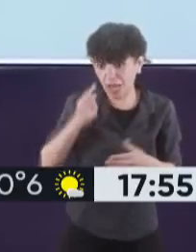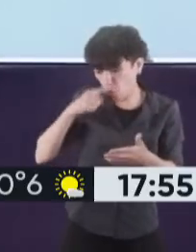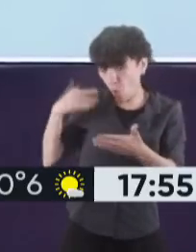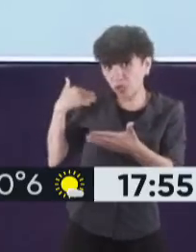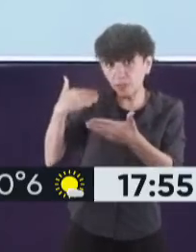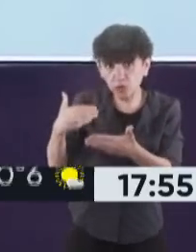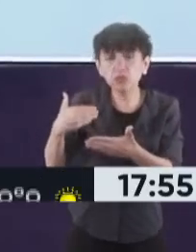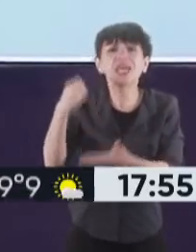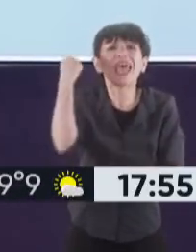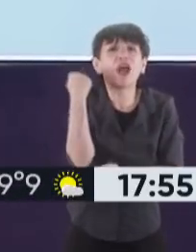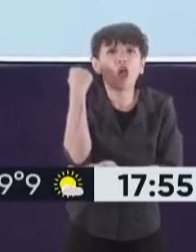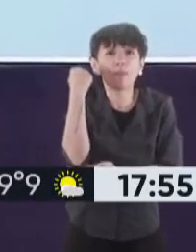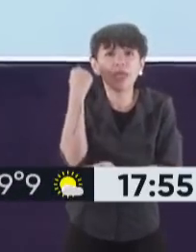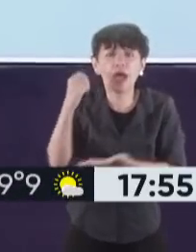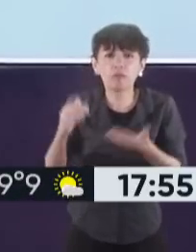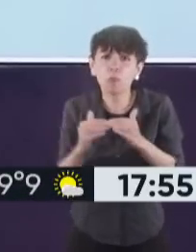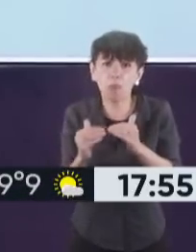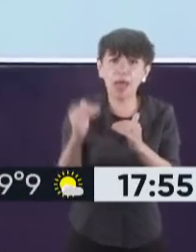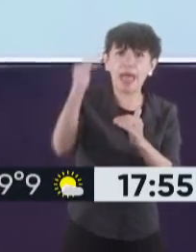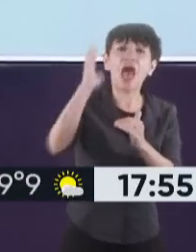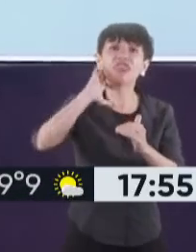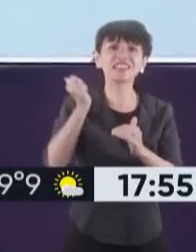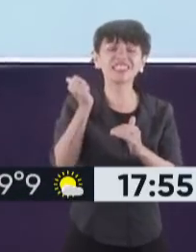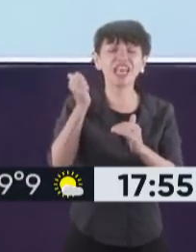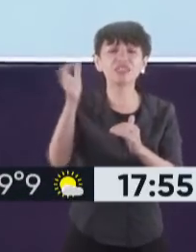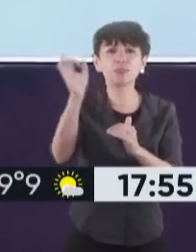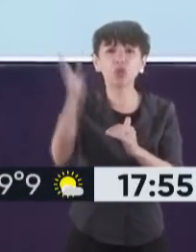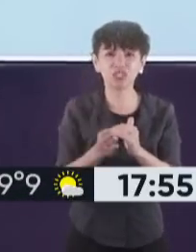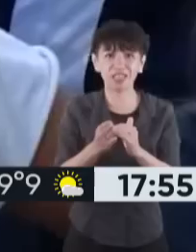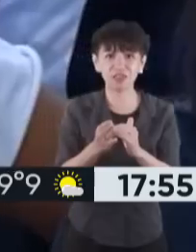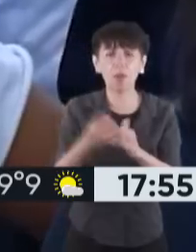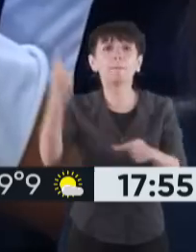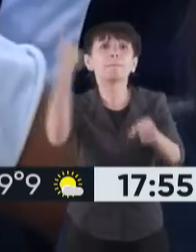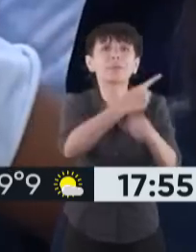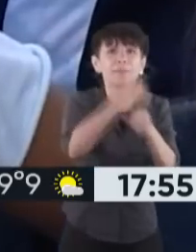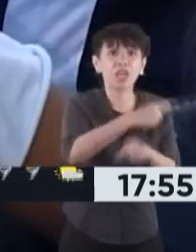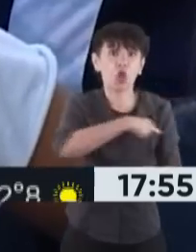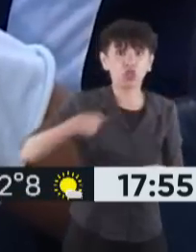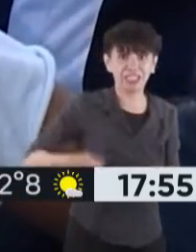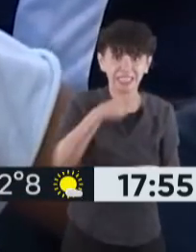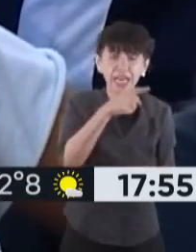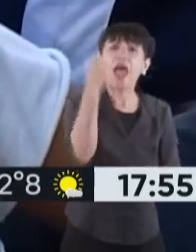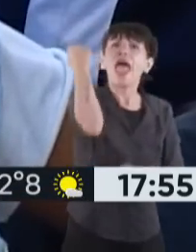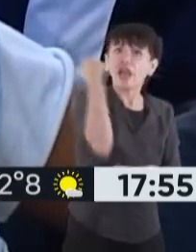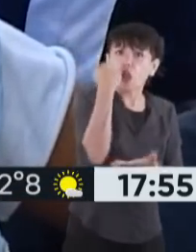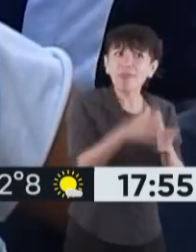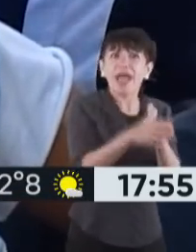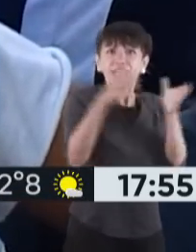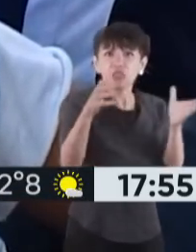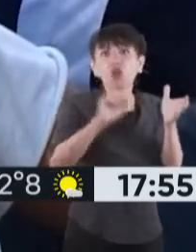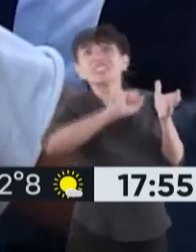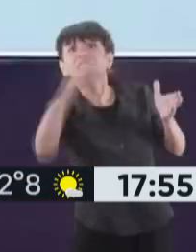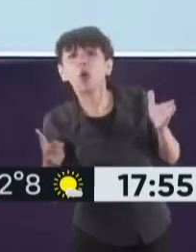creció 16%. Somos, después de China, la economía que más creció en el